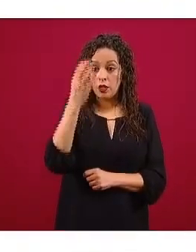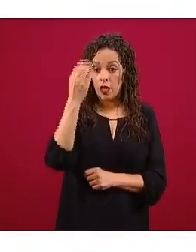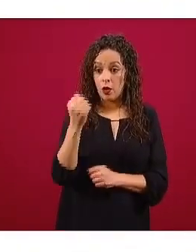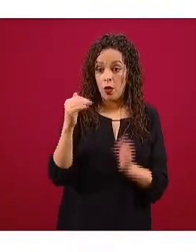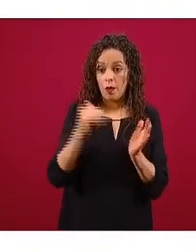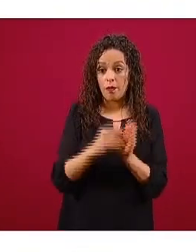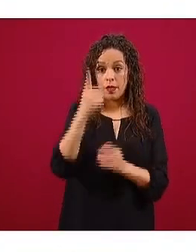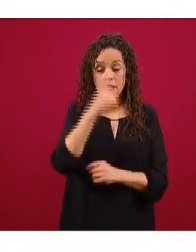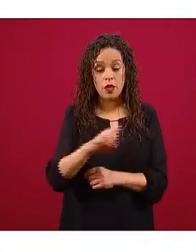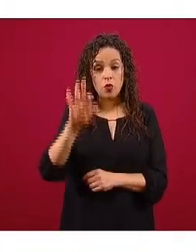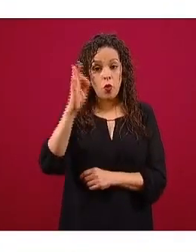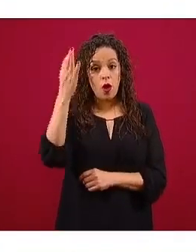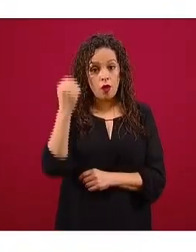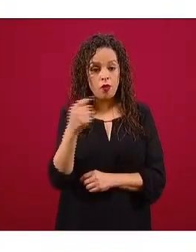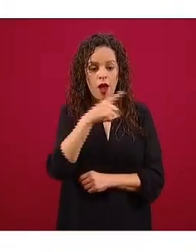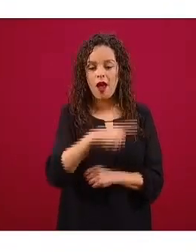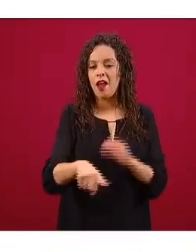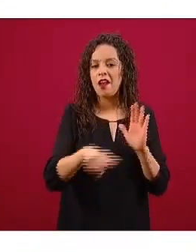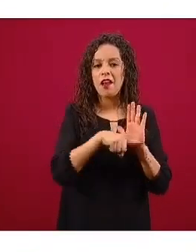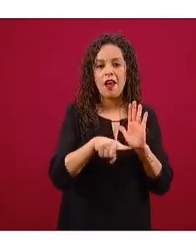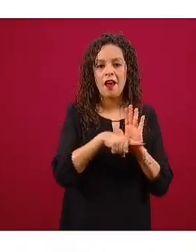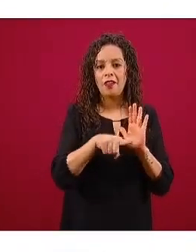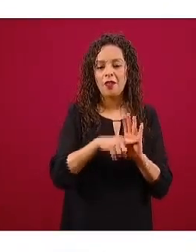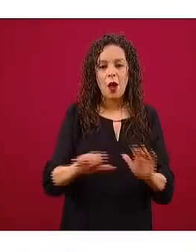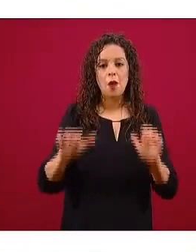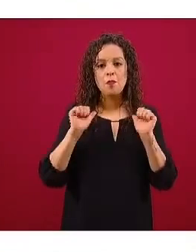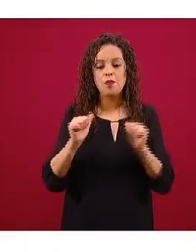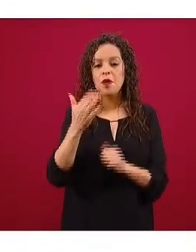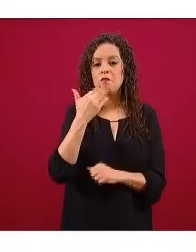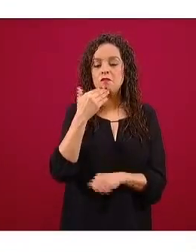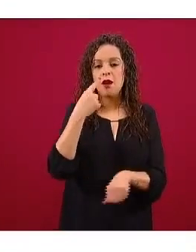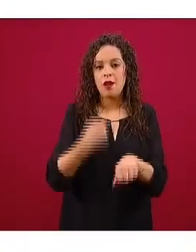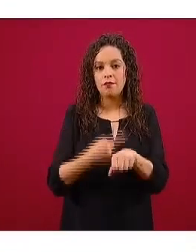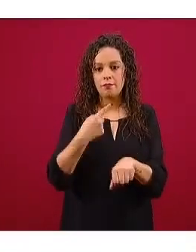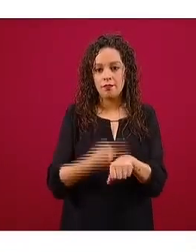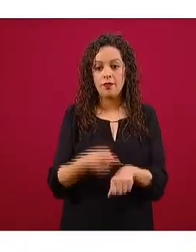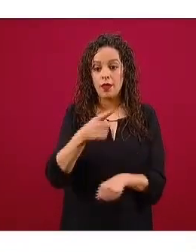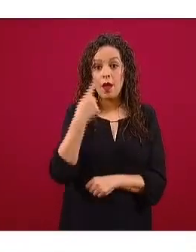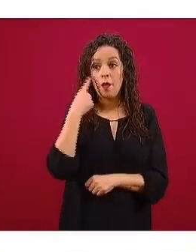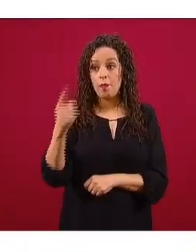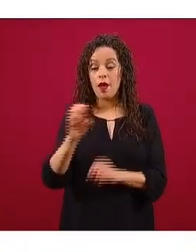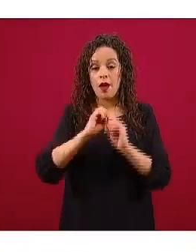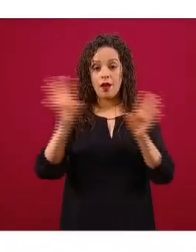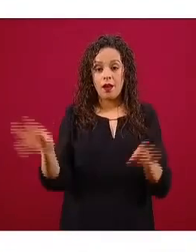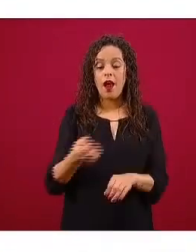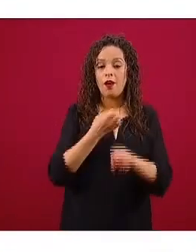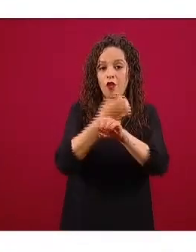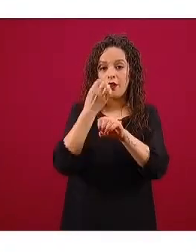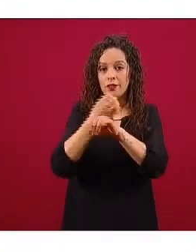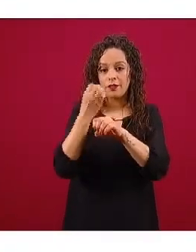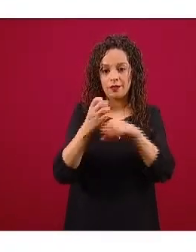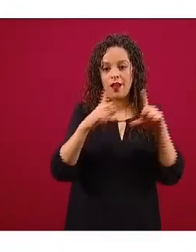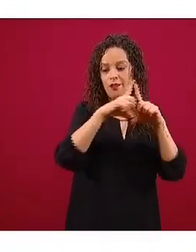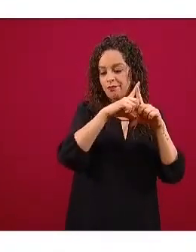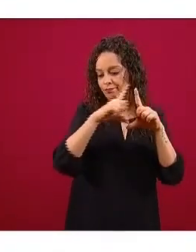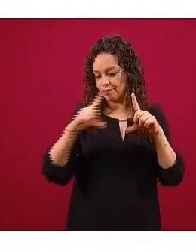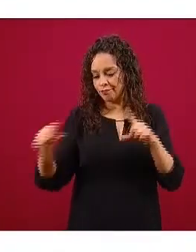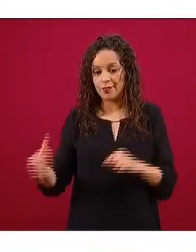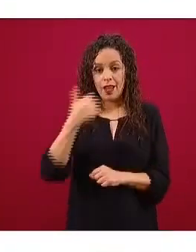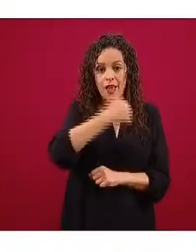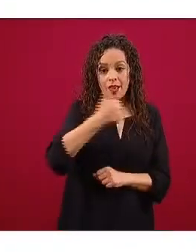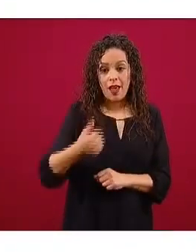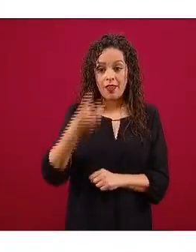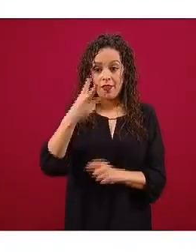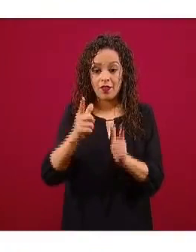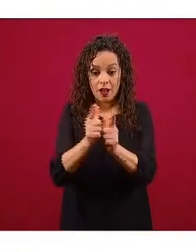89.149 también han dado negativo a la prueba, y los tenemos distribuidos por entidad federativa y por cada uno de los 3 grupos para